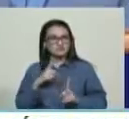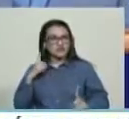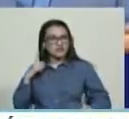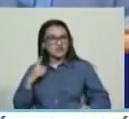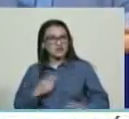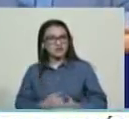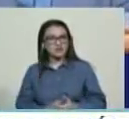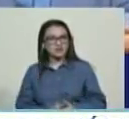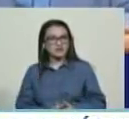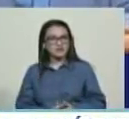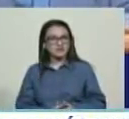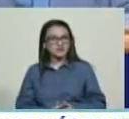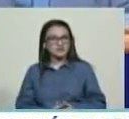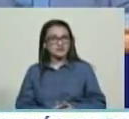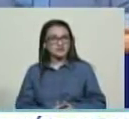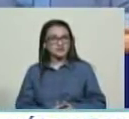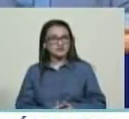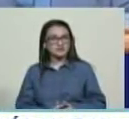Qué alejado